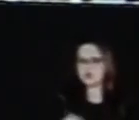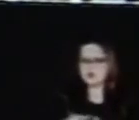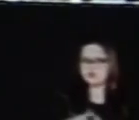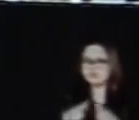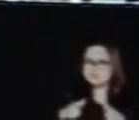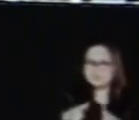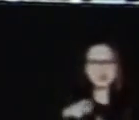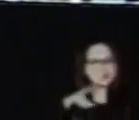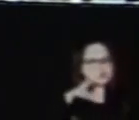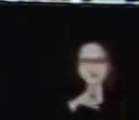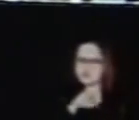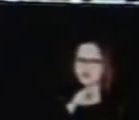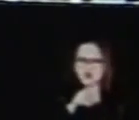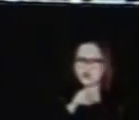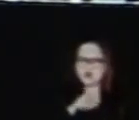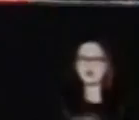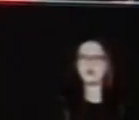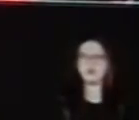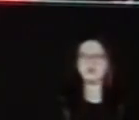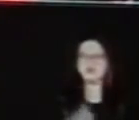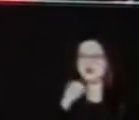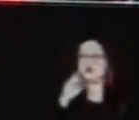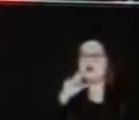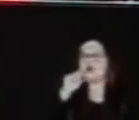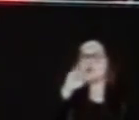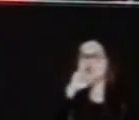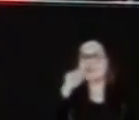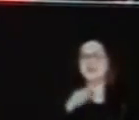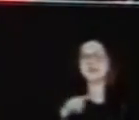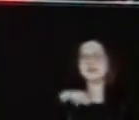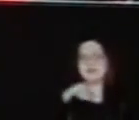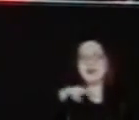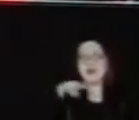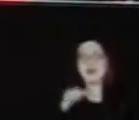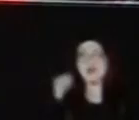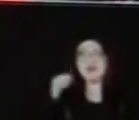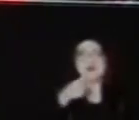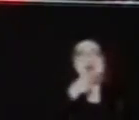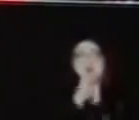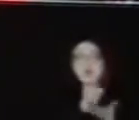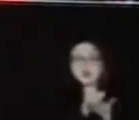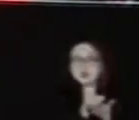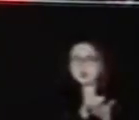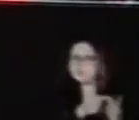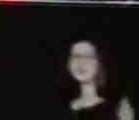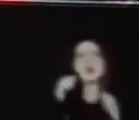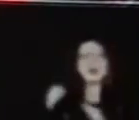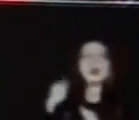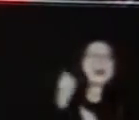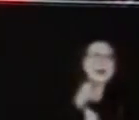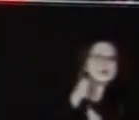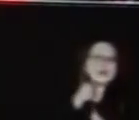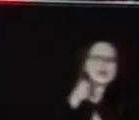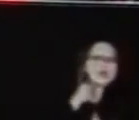cierto, Ortiz Mena no era economista, sino abogado.